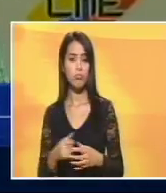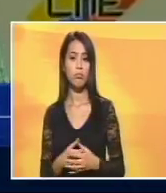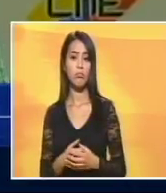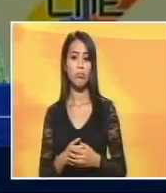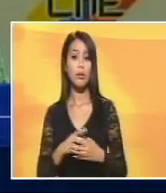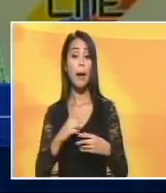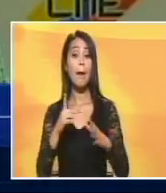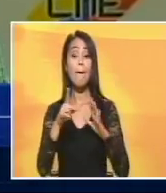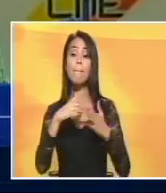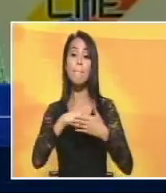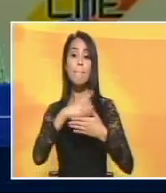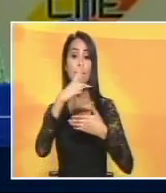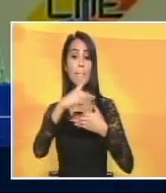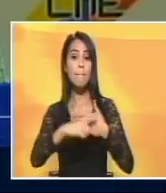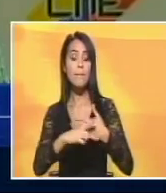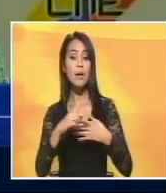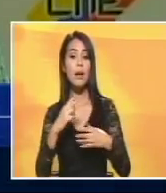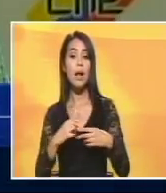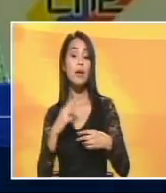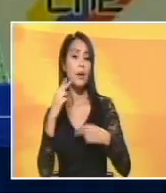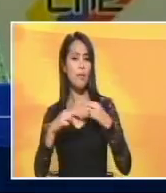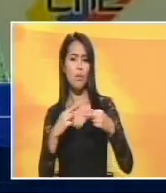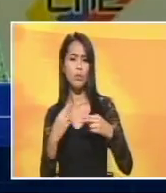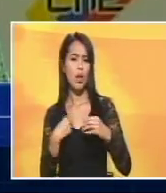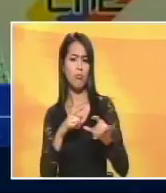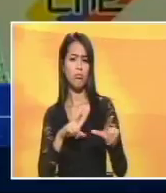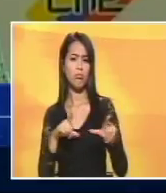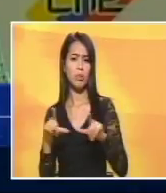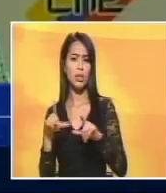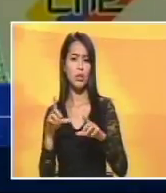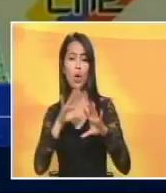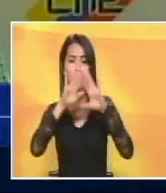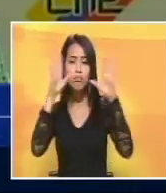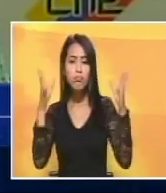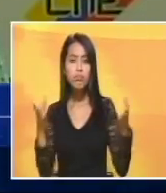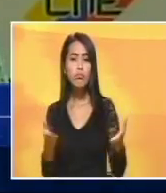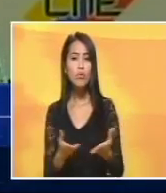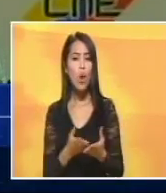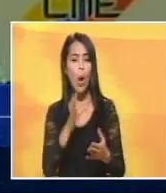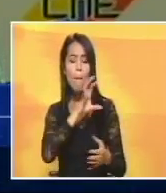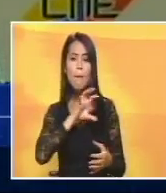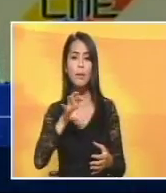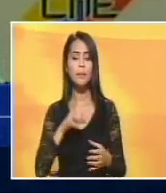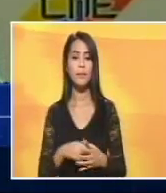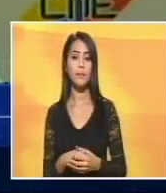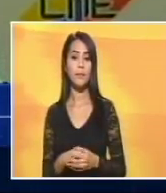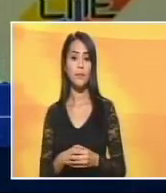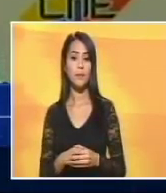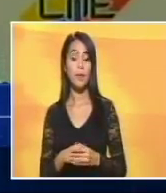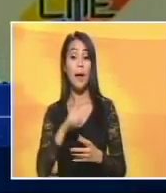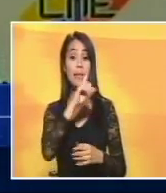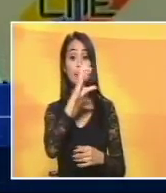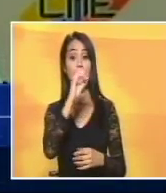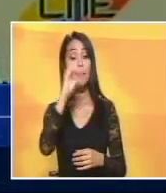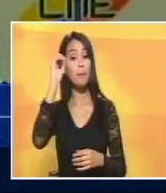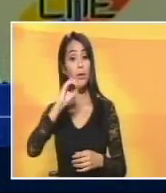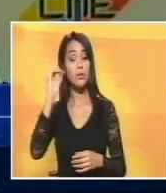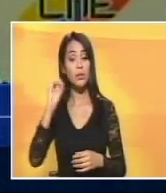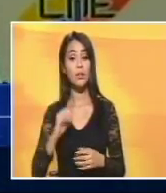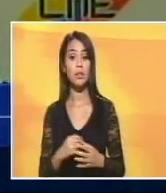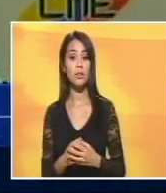Plan República están en todo el país en este momento para alcanzar el 100%